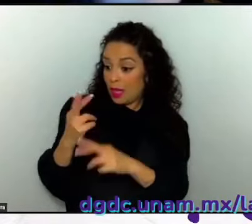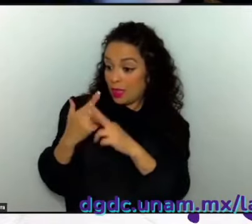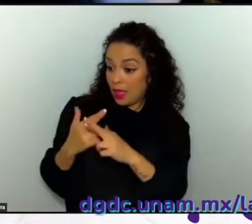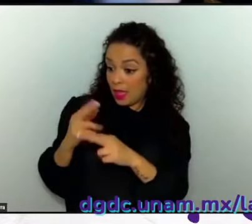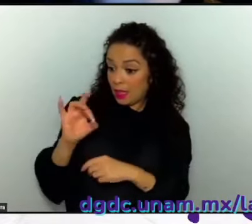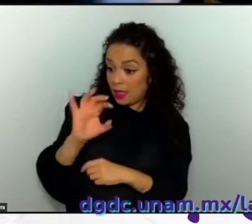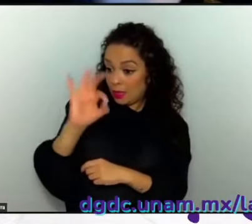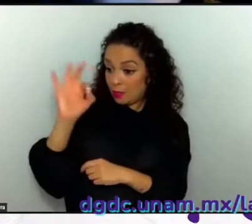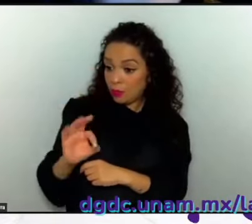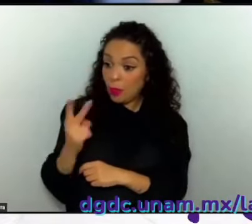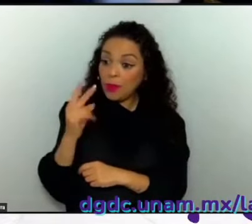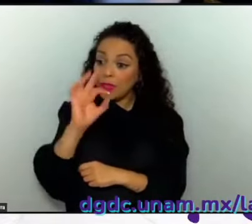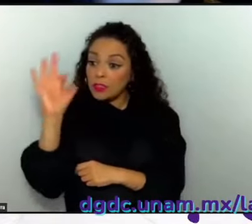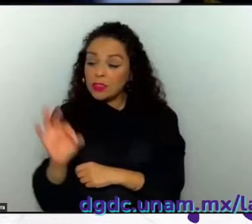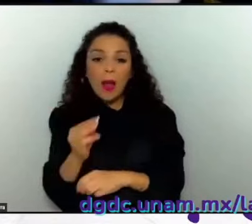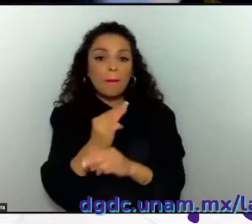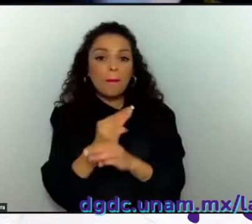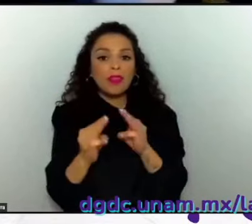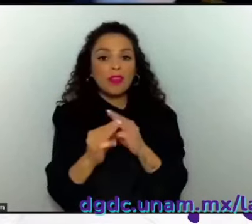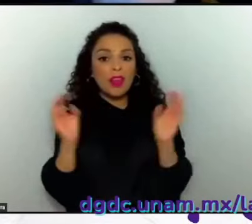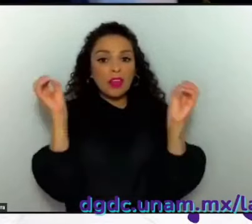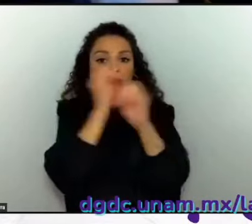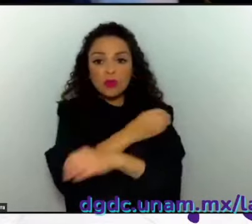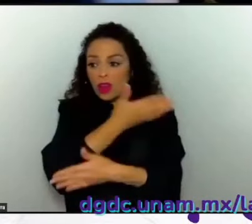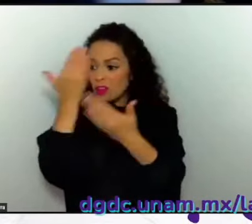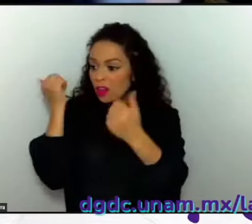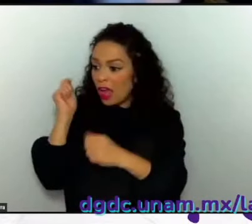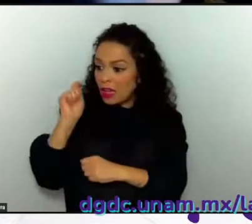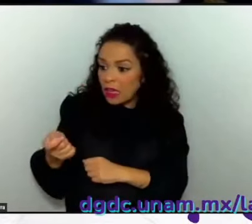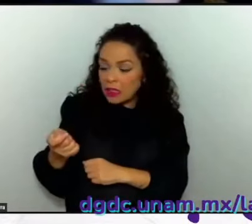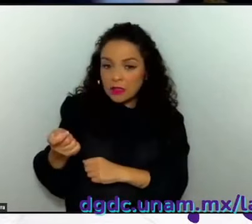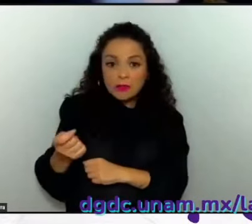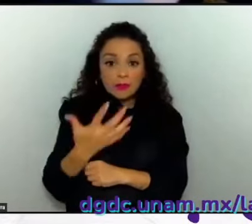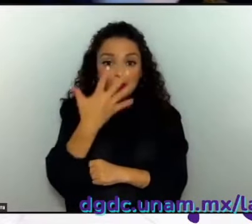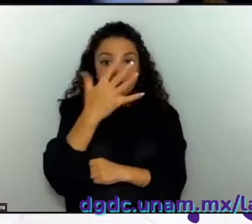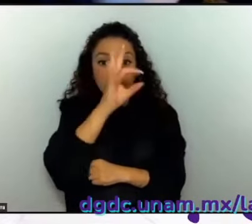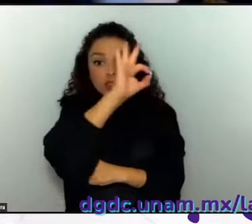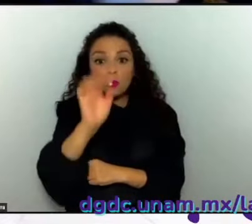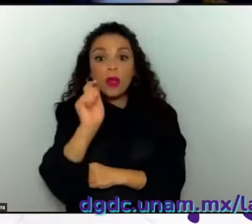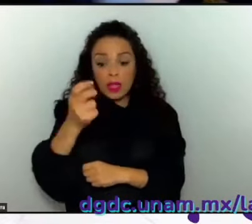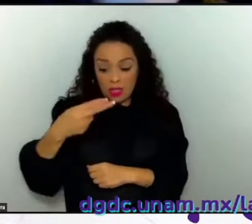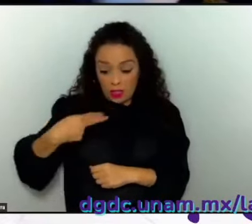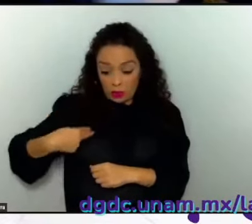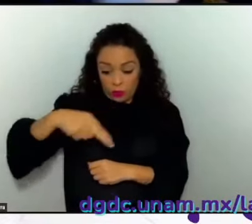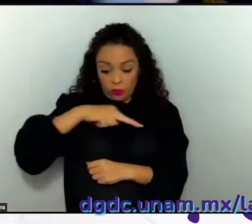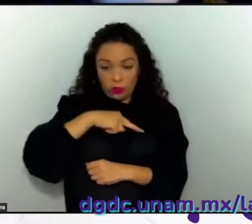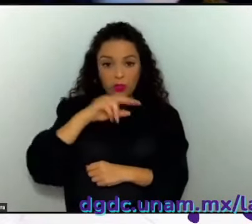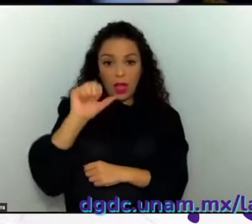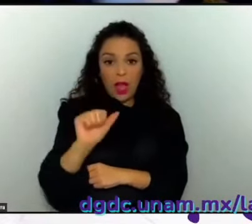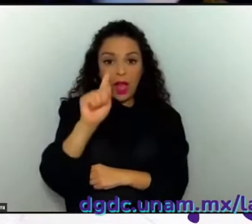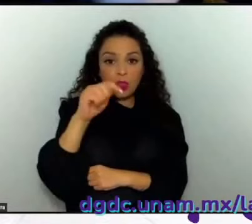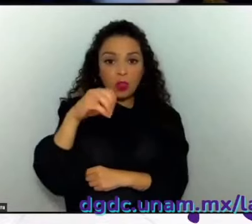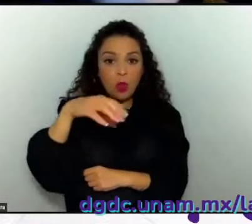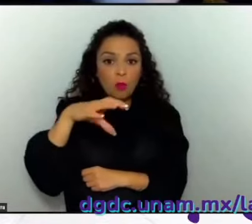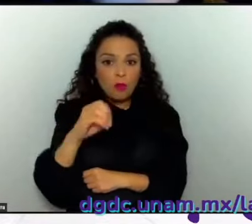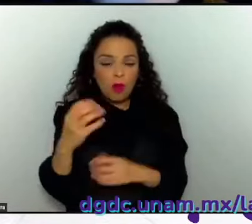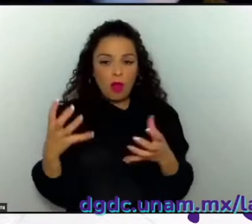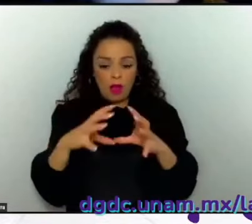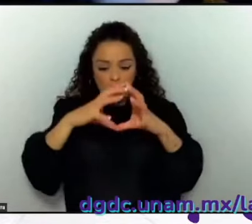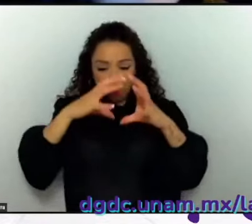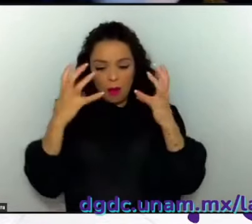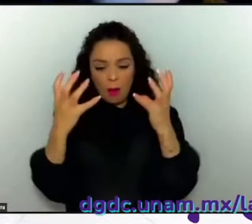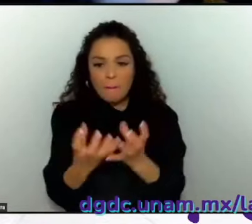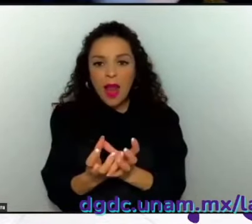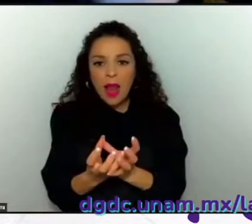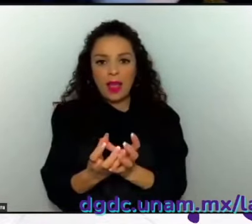25% es materia oscura, que no sabemos qué es, y 5% somos nosotros, los átomos de los que estamos hechos nosotros, los planetas, las estrellas. Entonces, esas son los tres